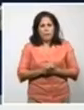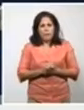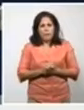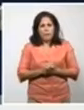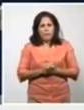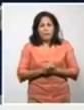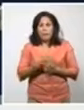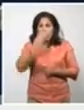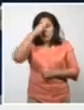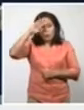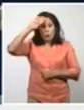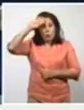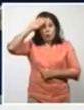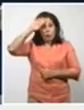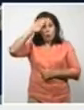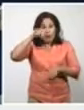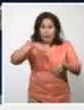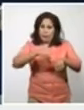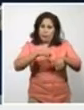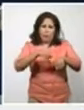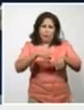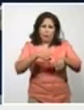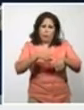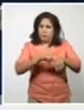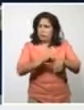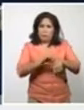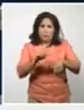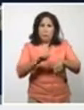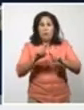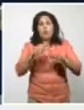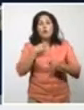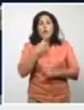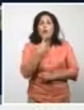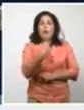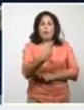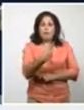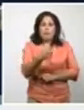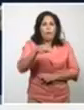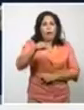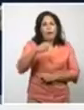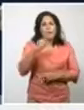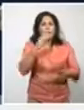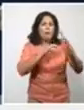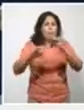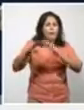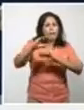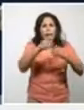Cuba, y no es el momento, fíjense, y lo digo porque se han hecho varios comentarios,